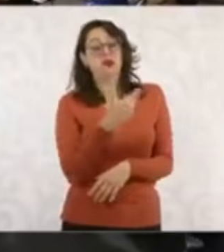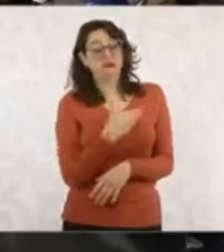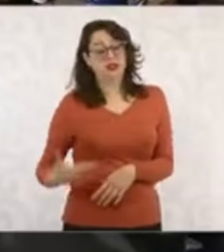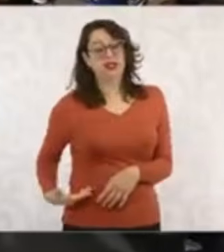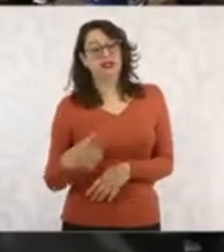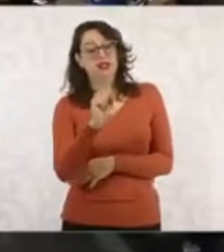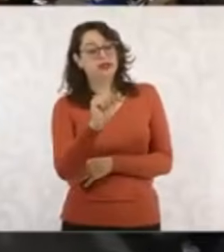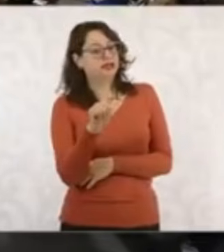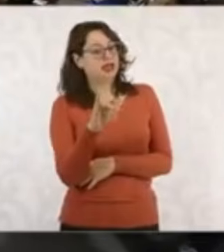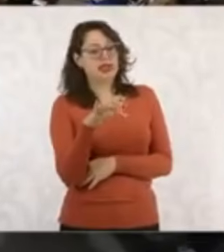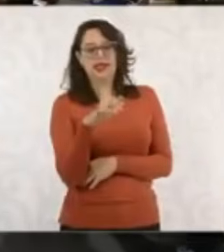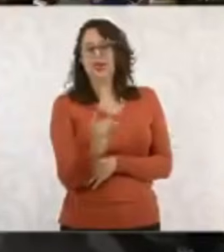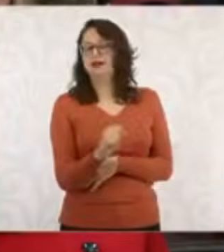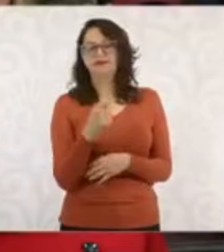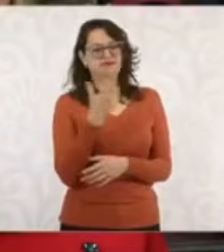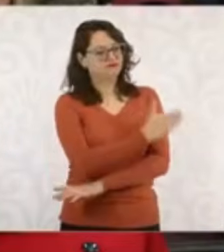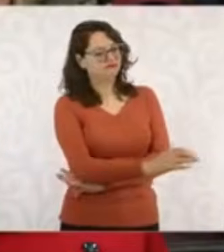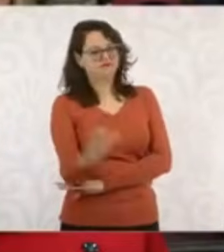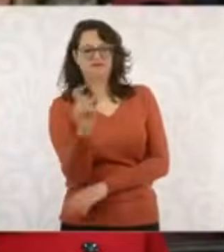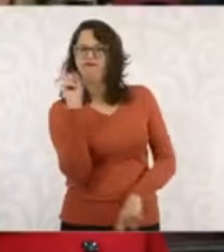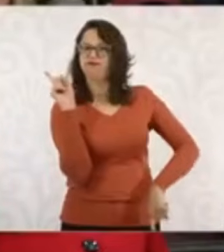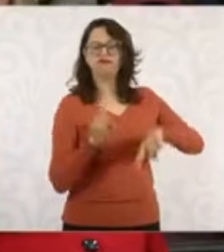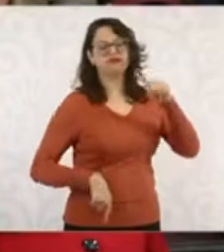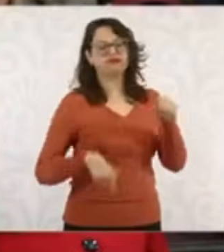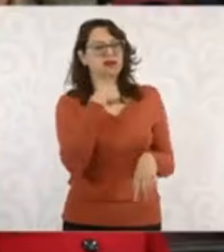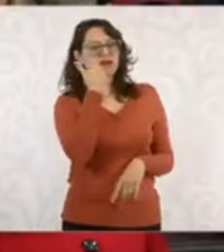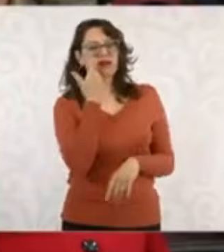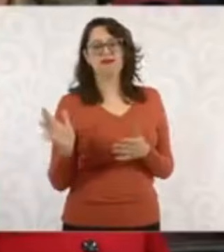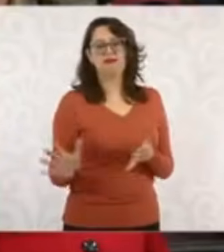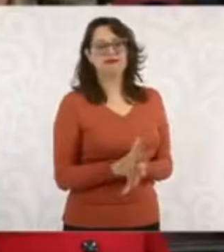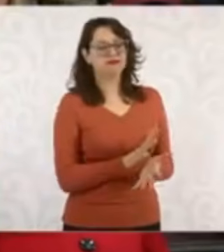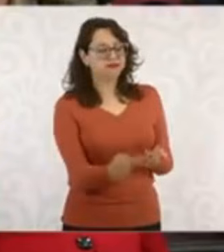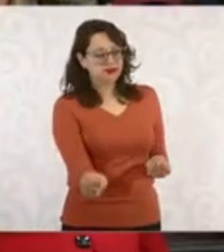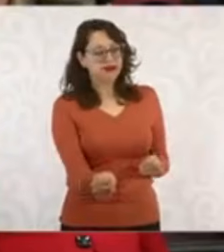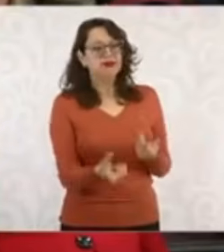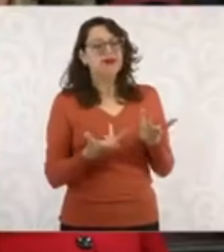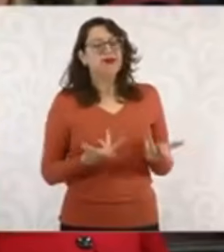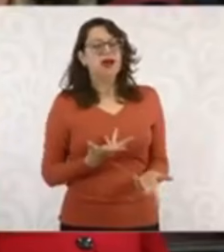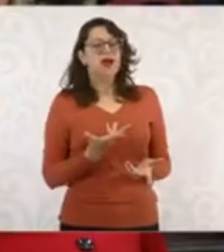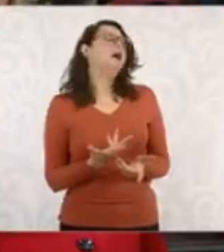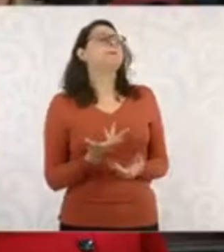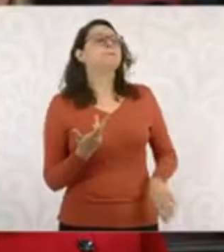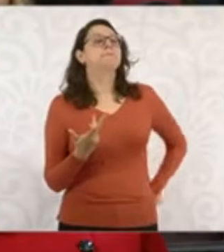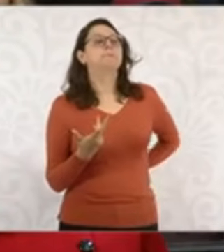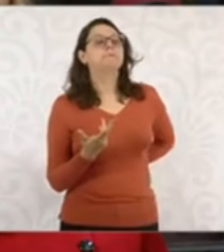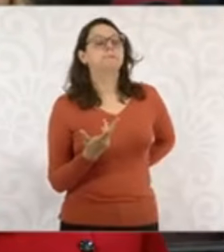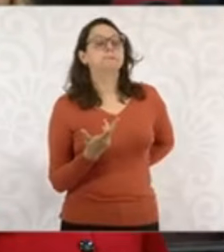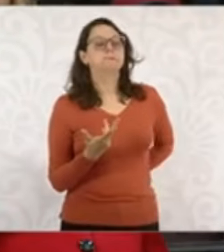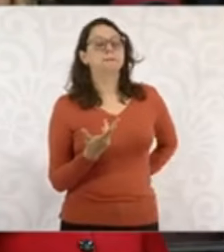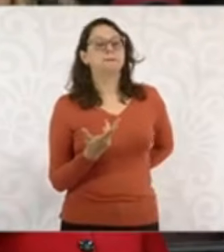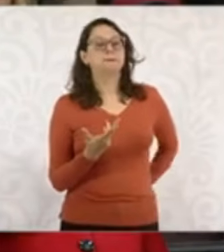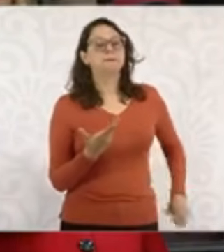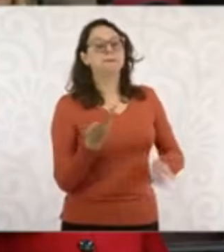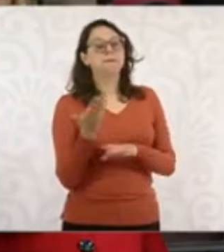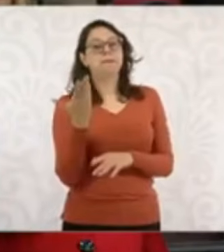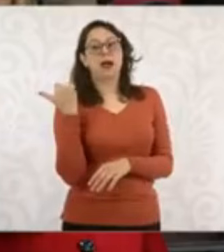Lo trata de desaparecer. Y ahora en su última gira por San Miguel de Allende, Guanajuato,